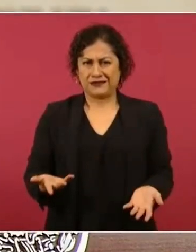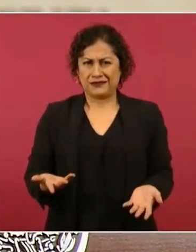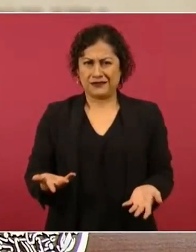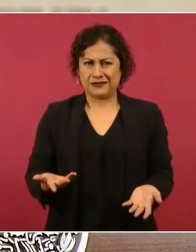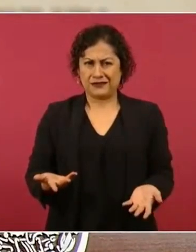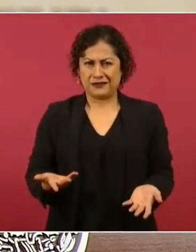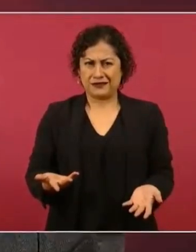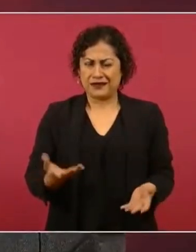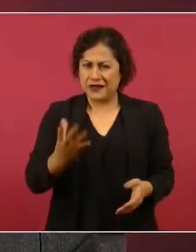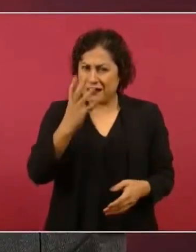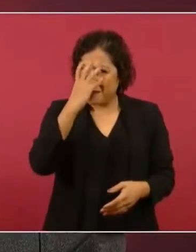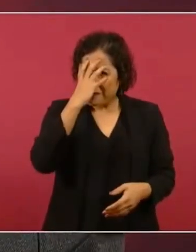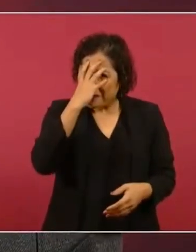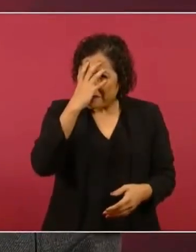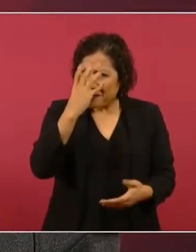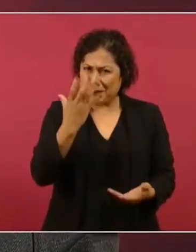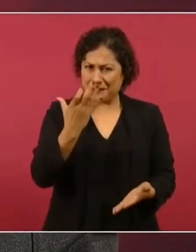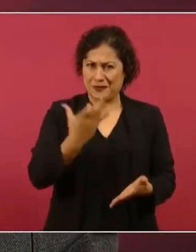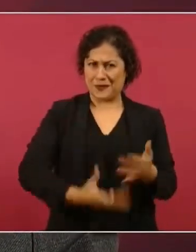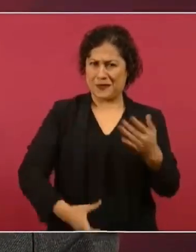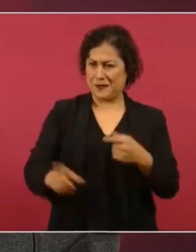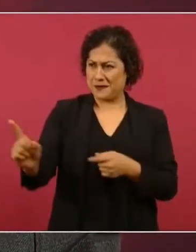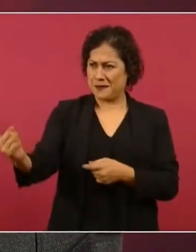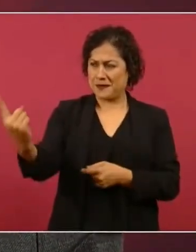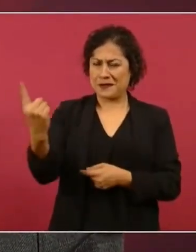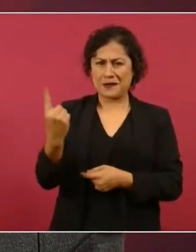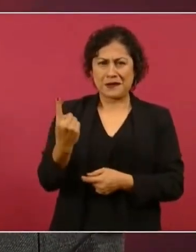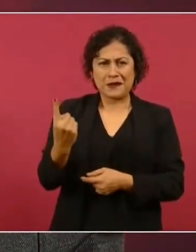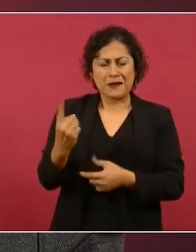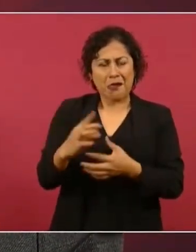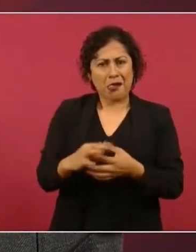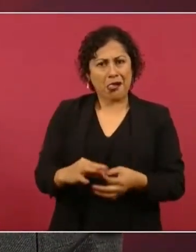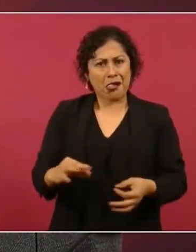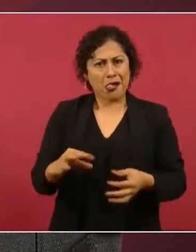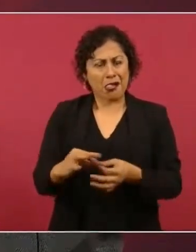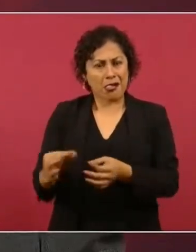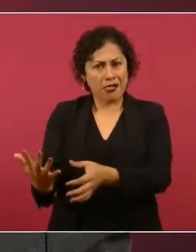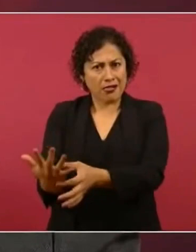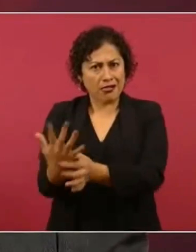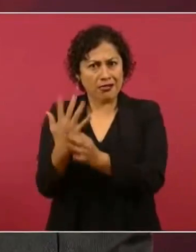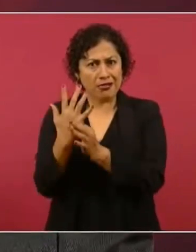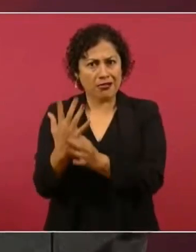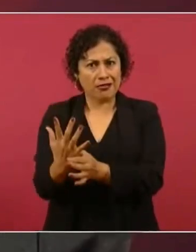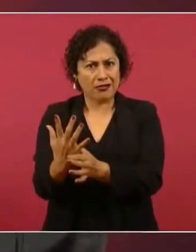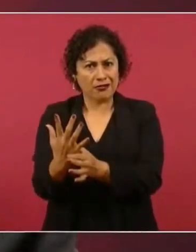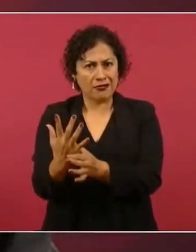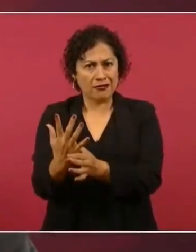a